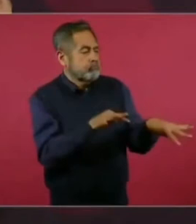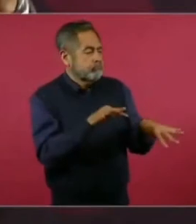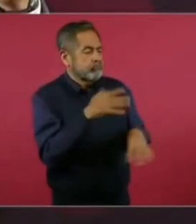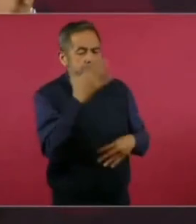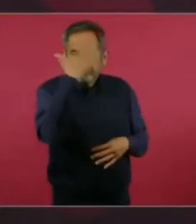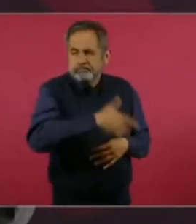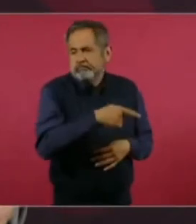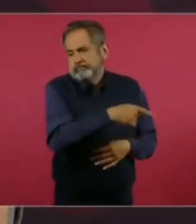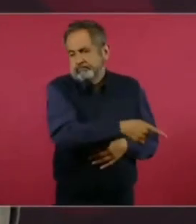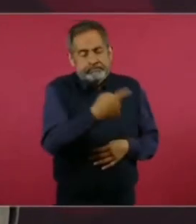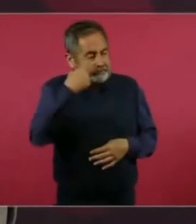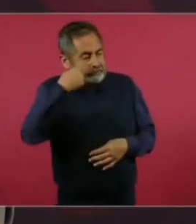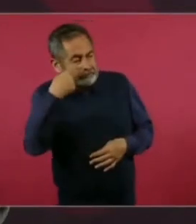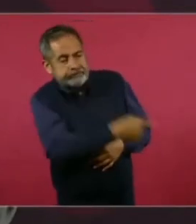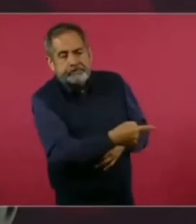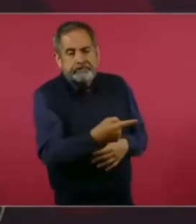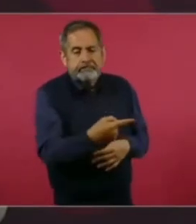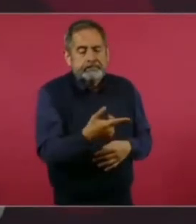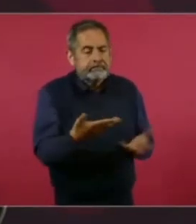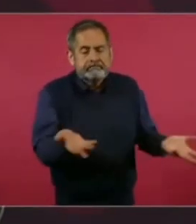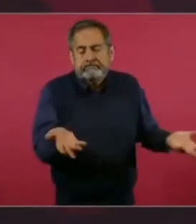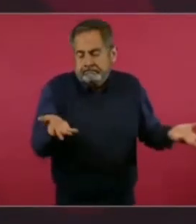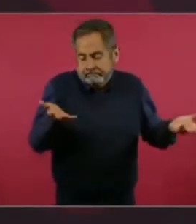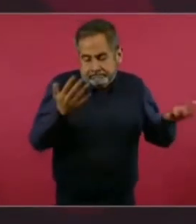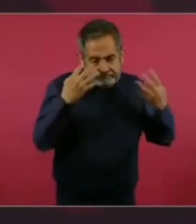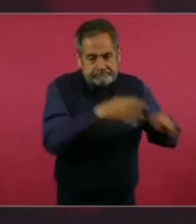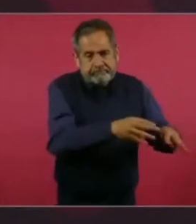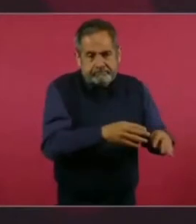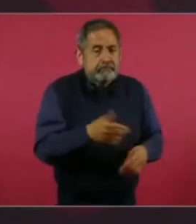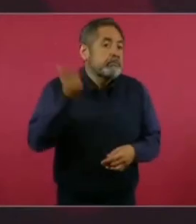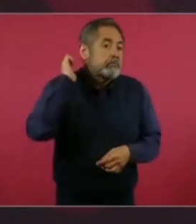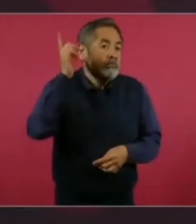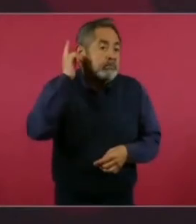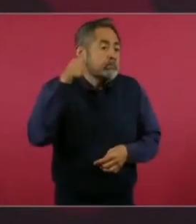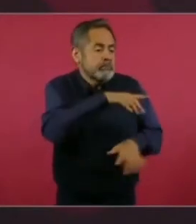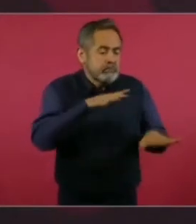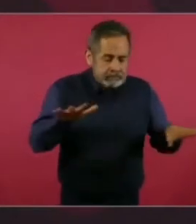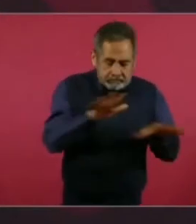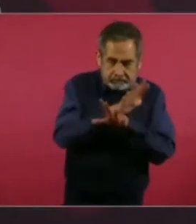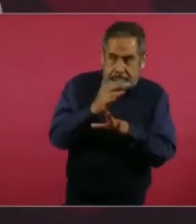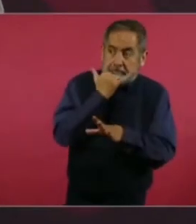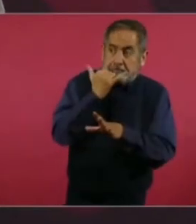cómo están actuando y ojalá y cambien. Yo me sorprendí